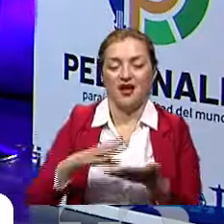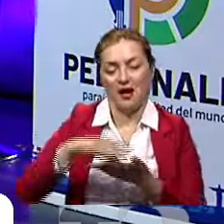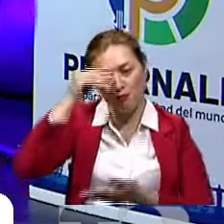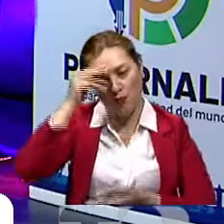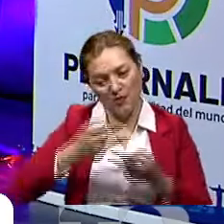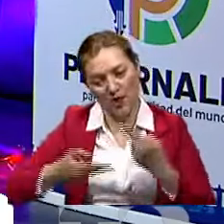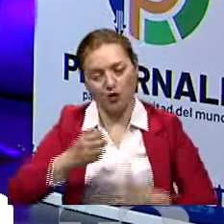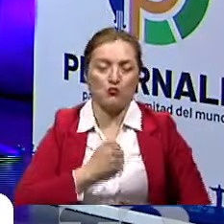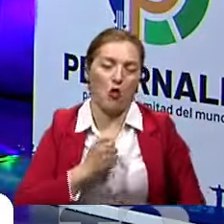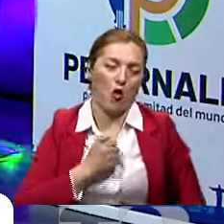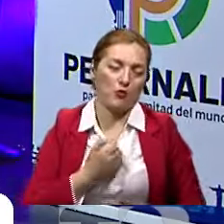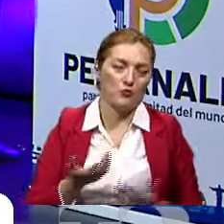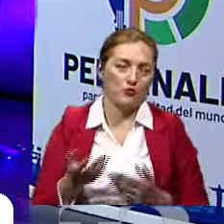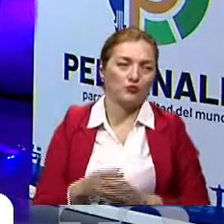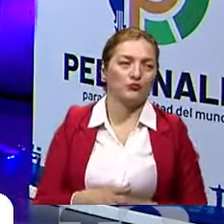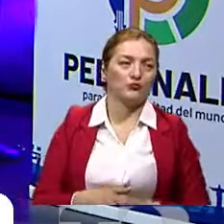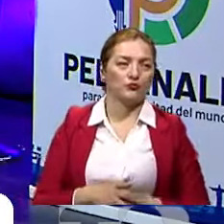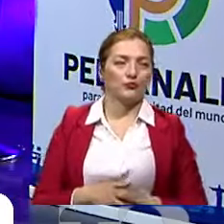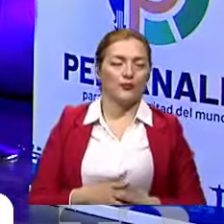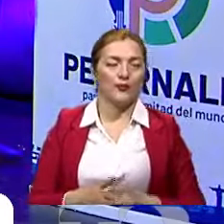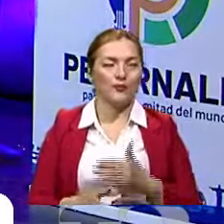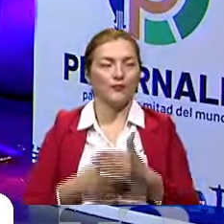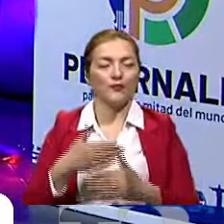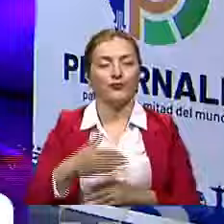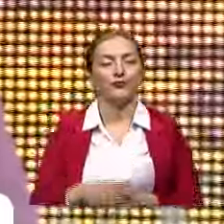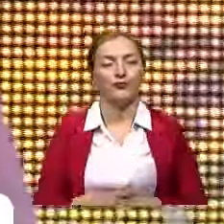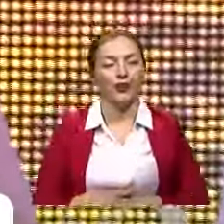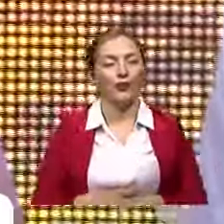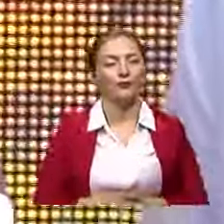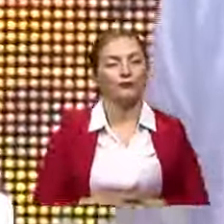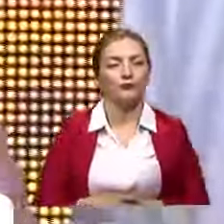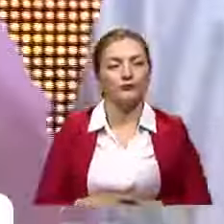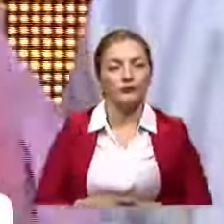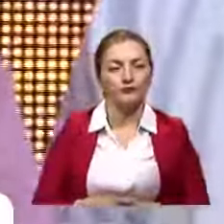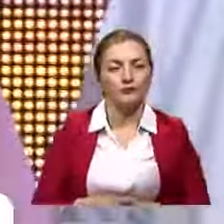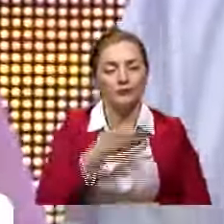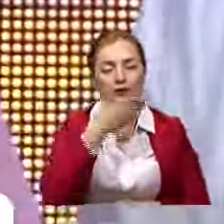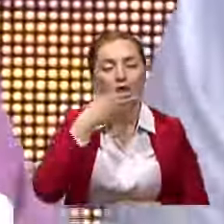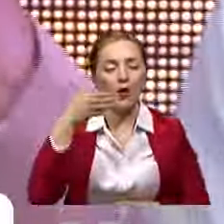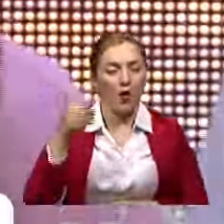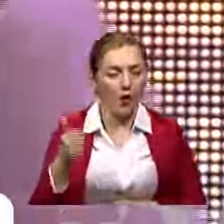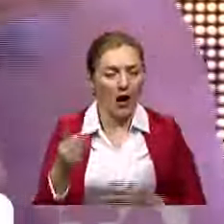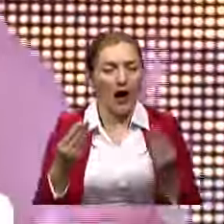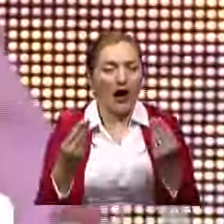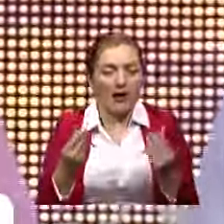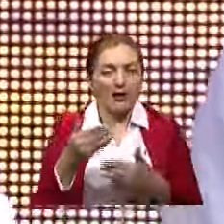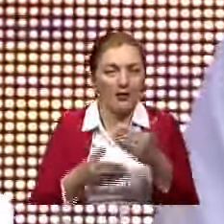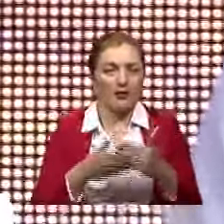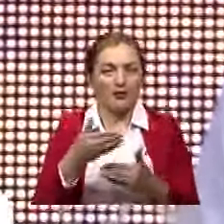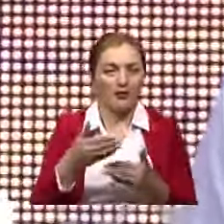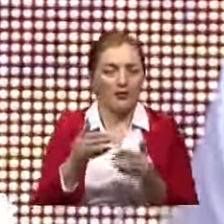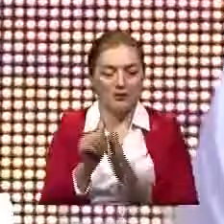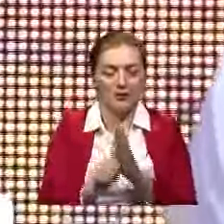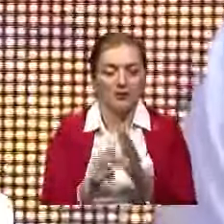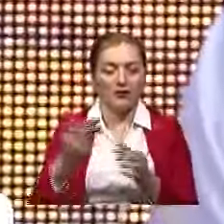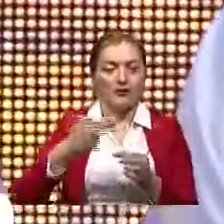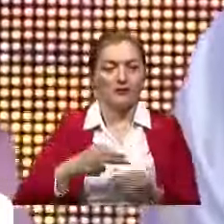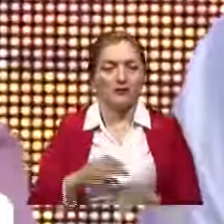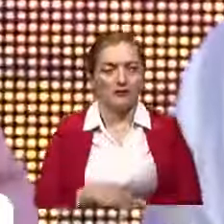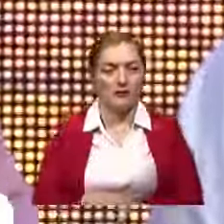emprendedores estamos en un proceso de mejora, de procesos continuos de